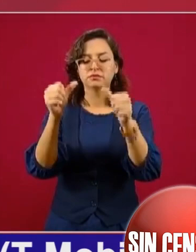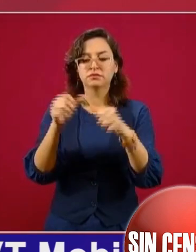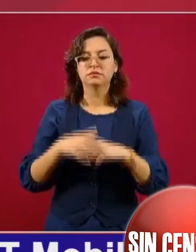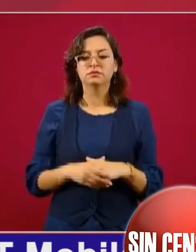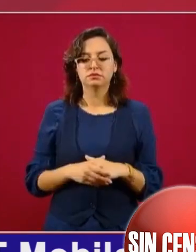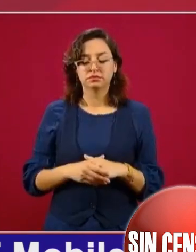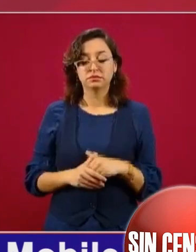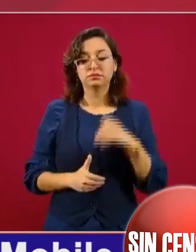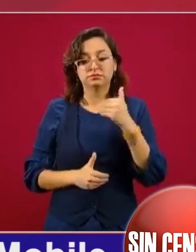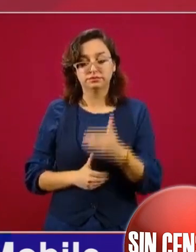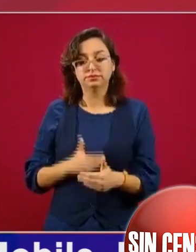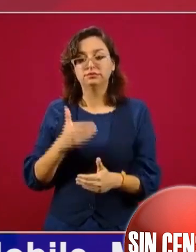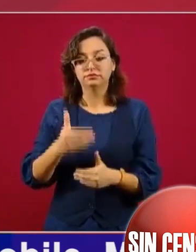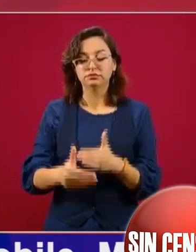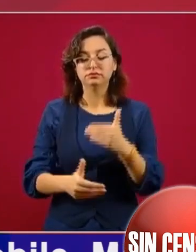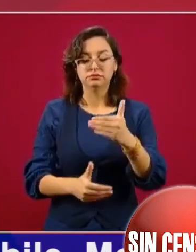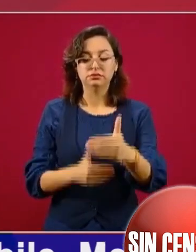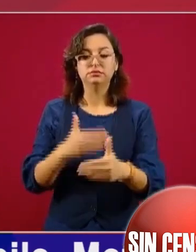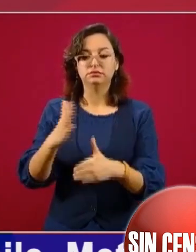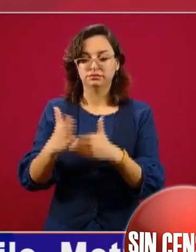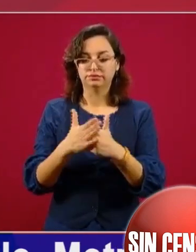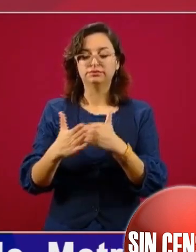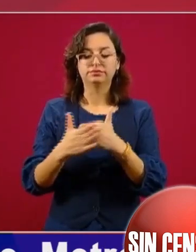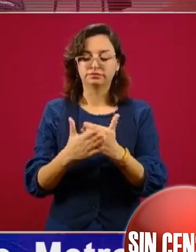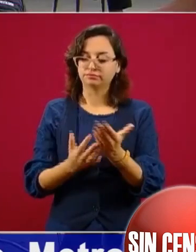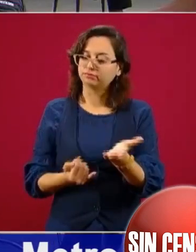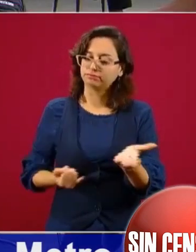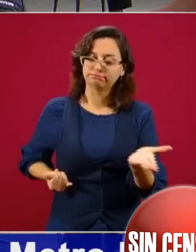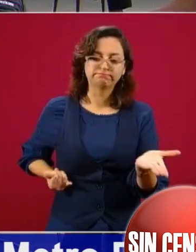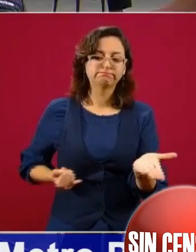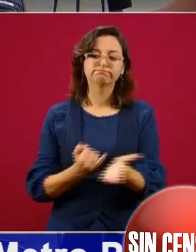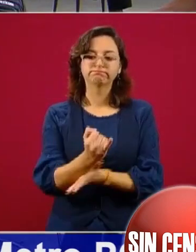Así vamos a tomar esta decisión